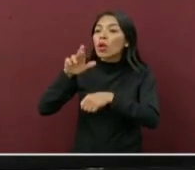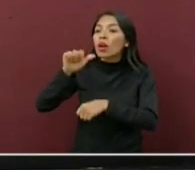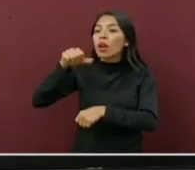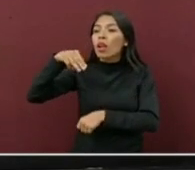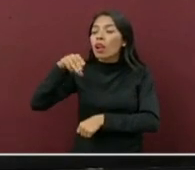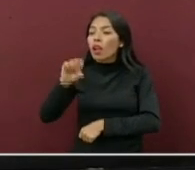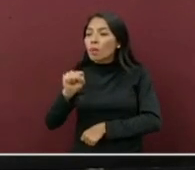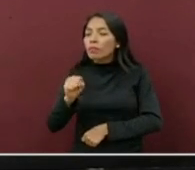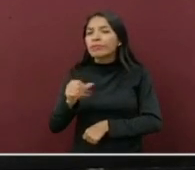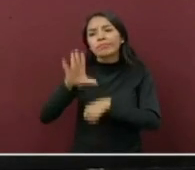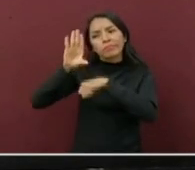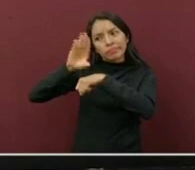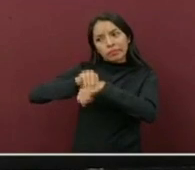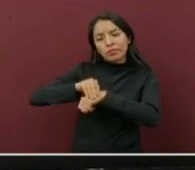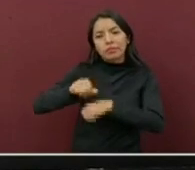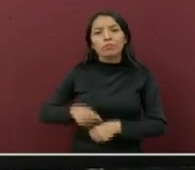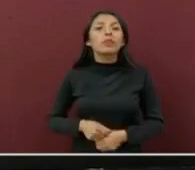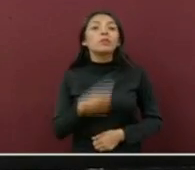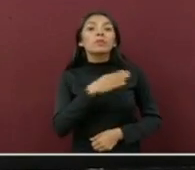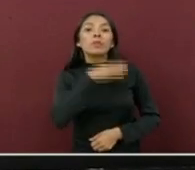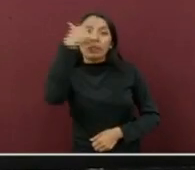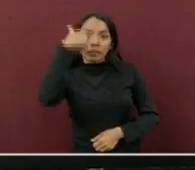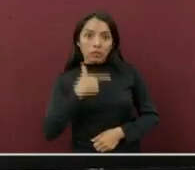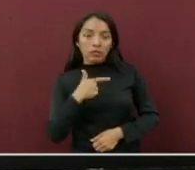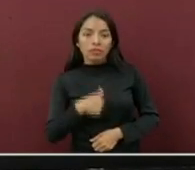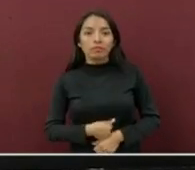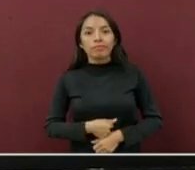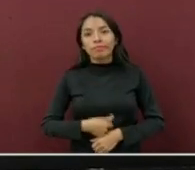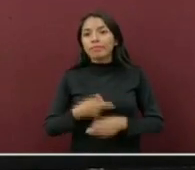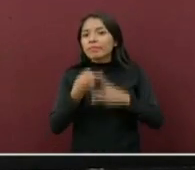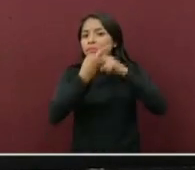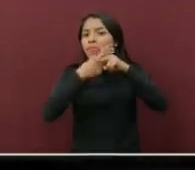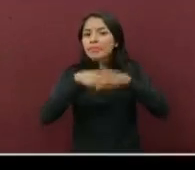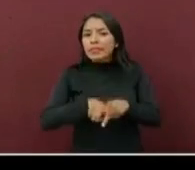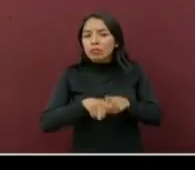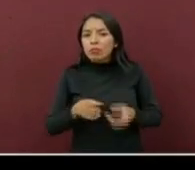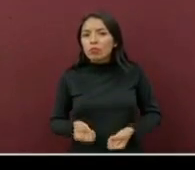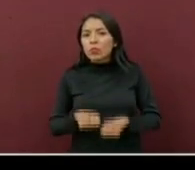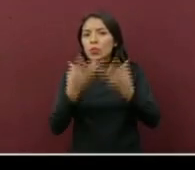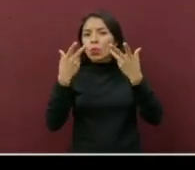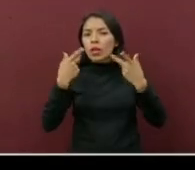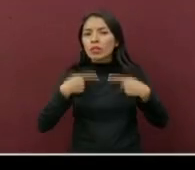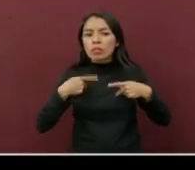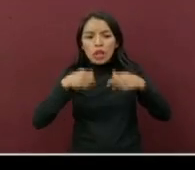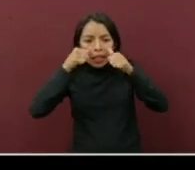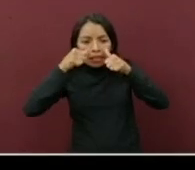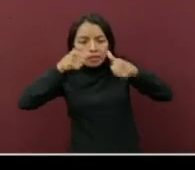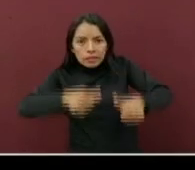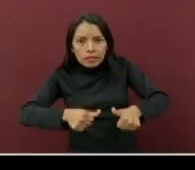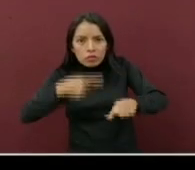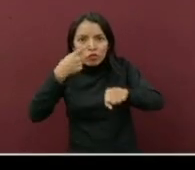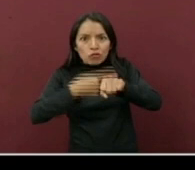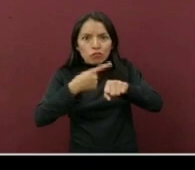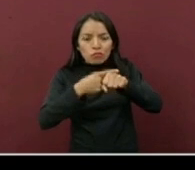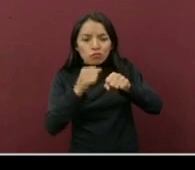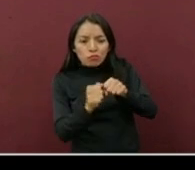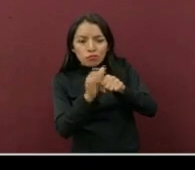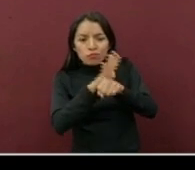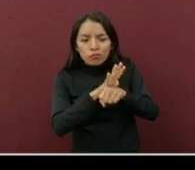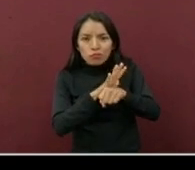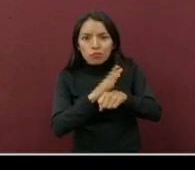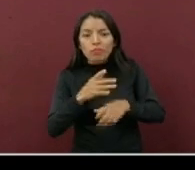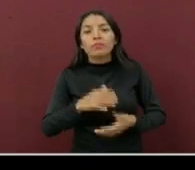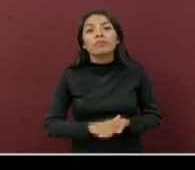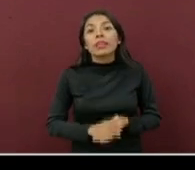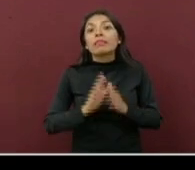alor con su permiso buenas noches iniciamos con los casos que en el estado se han atendido con diagnóstico probable de kobe